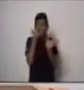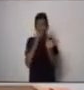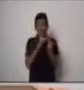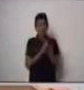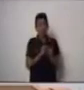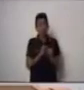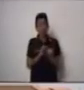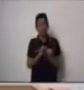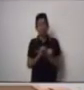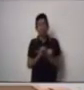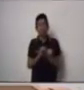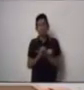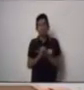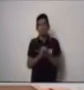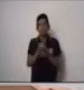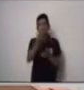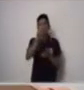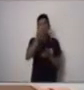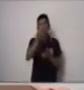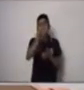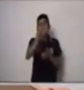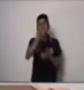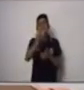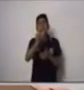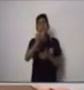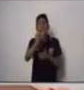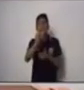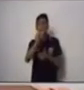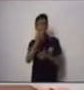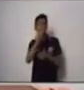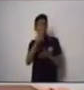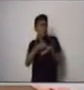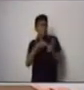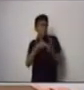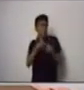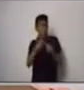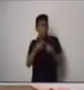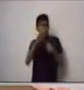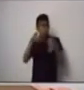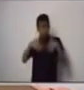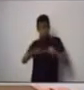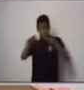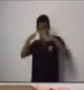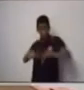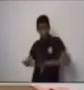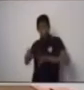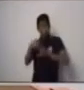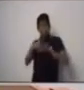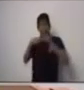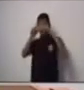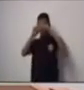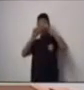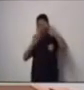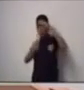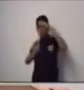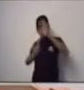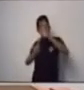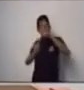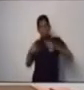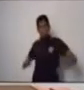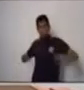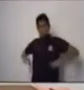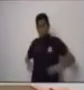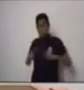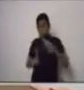dos palabras? salva vidas es un objeto que nos va a servir para flotar en el agua entonces coloquemos